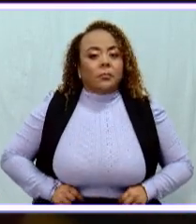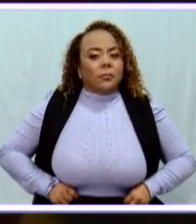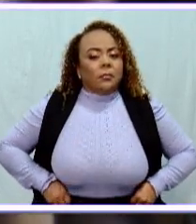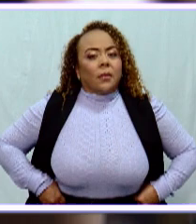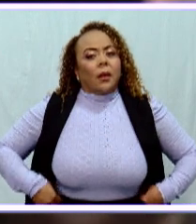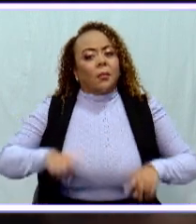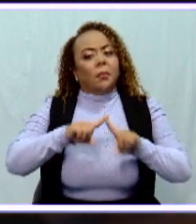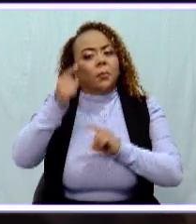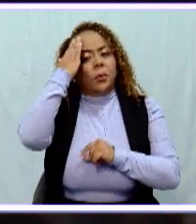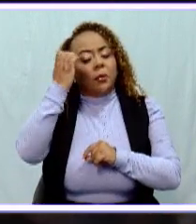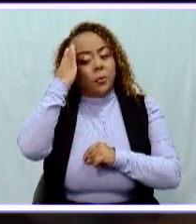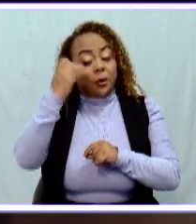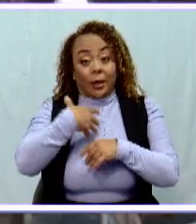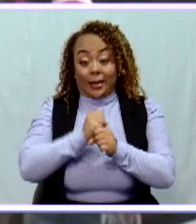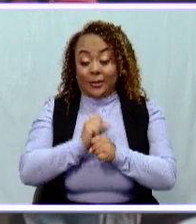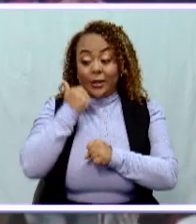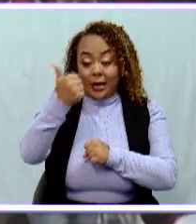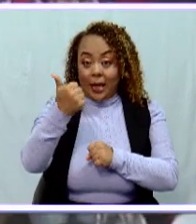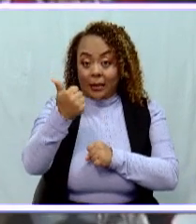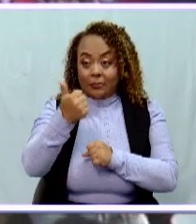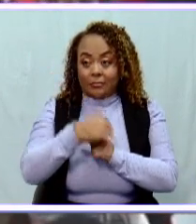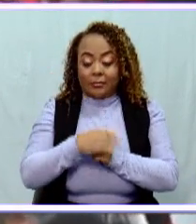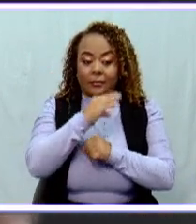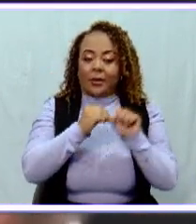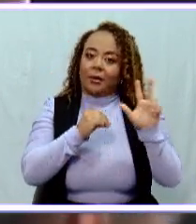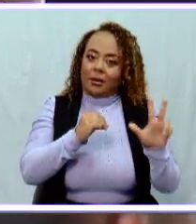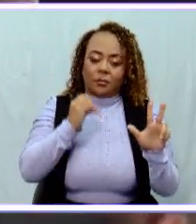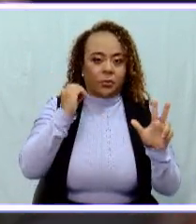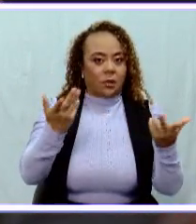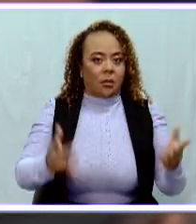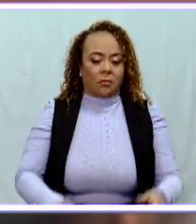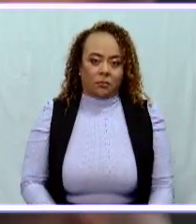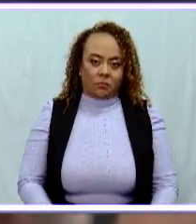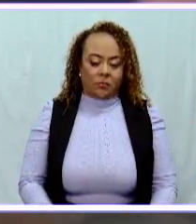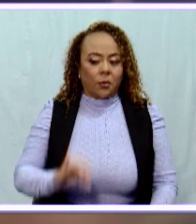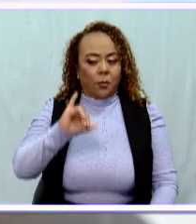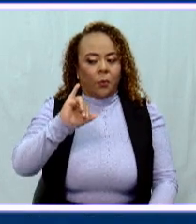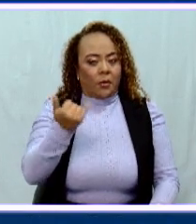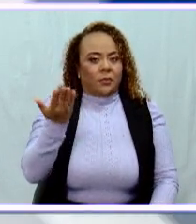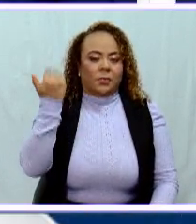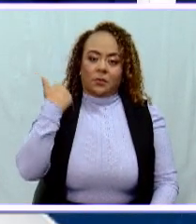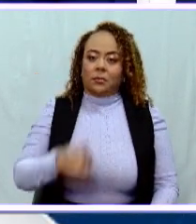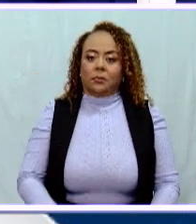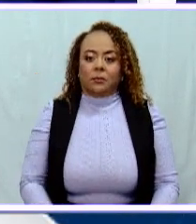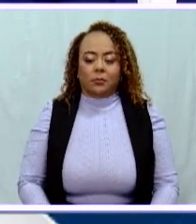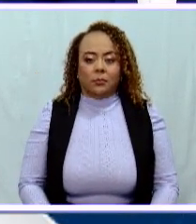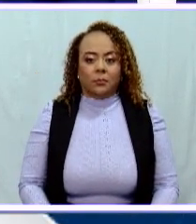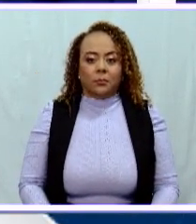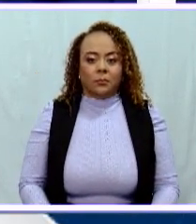por lo que hizo la liga en la serie y especialmente el 3 por 0 del jueves anterior que